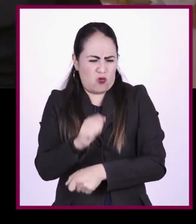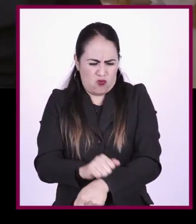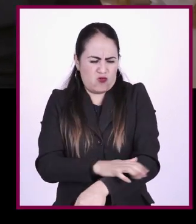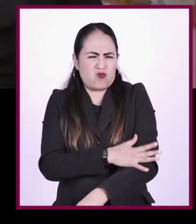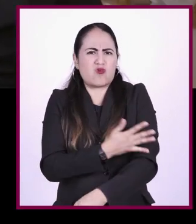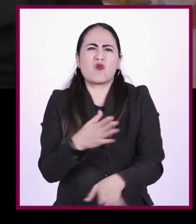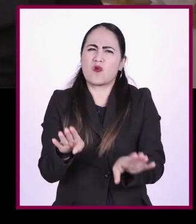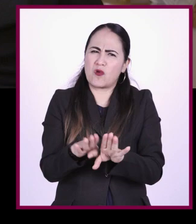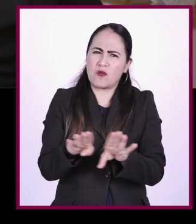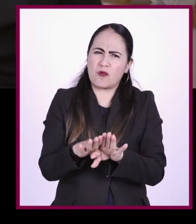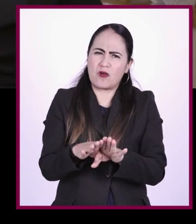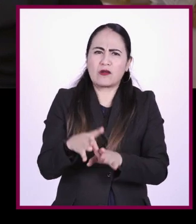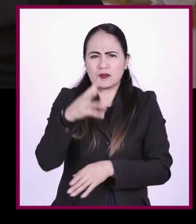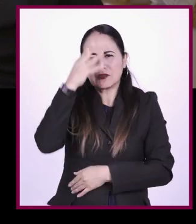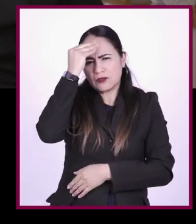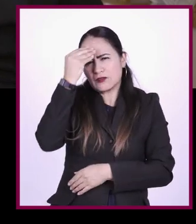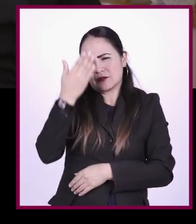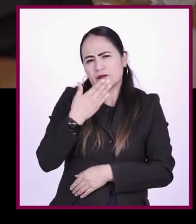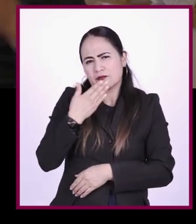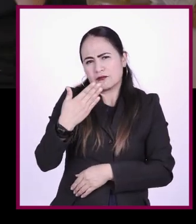¿no? Sí, que sí.